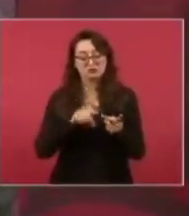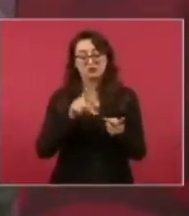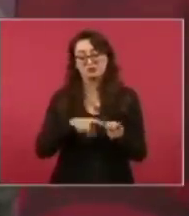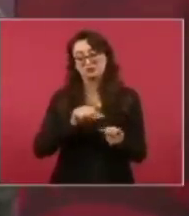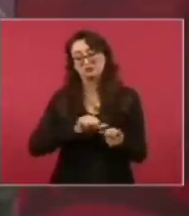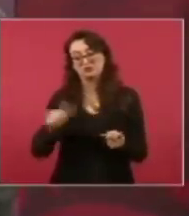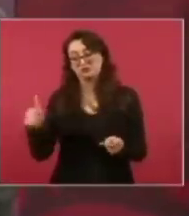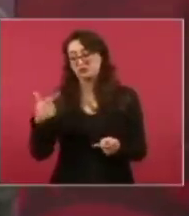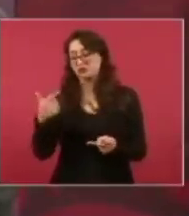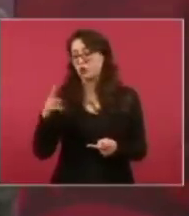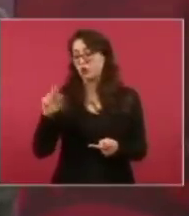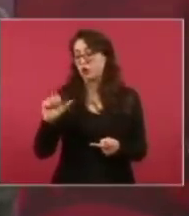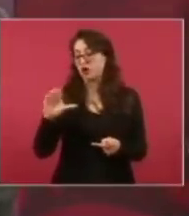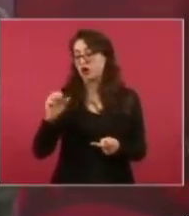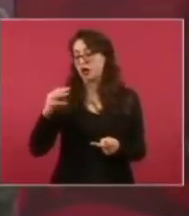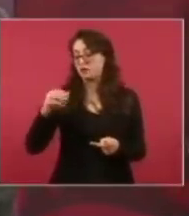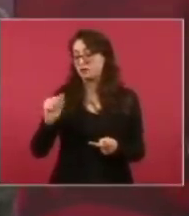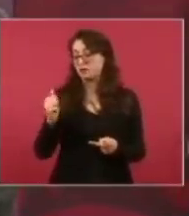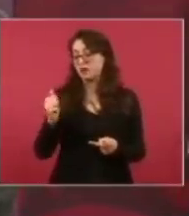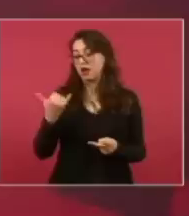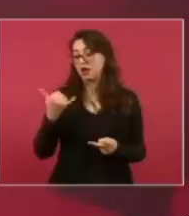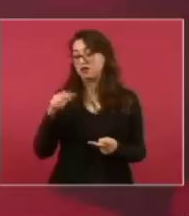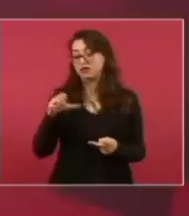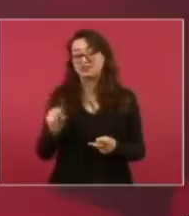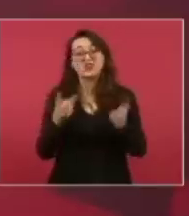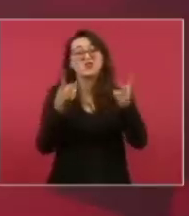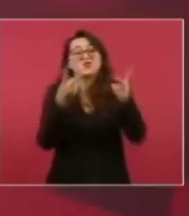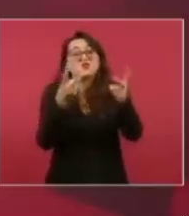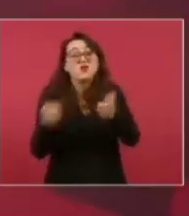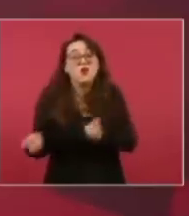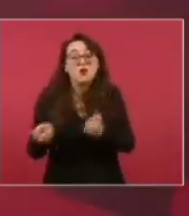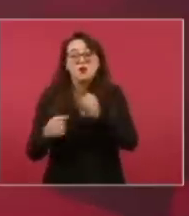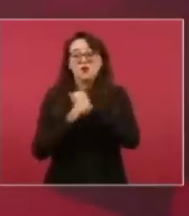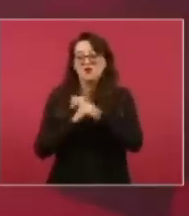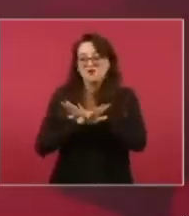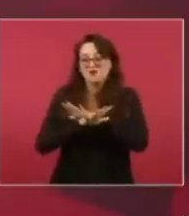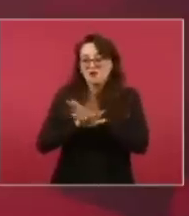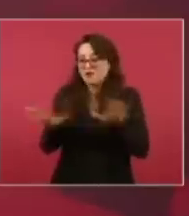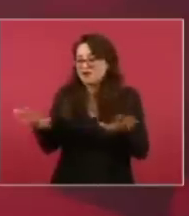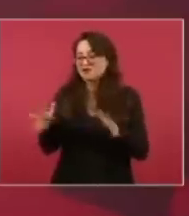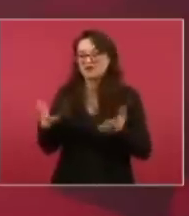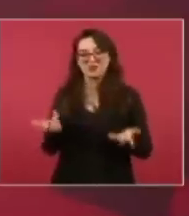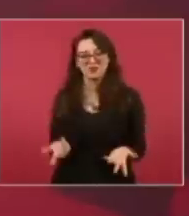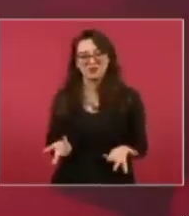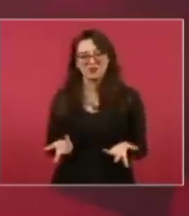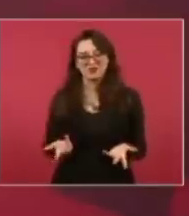plantean, eso fue un hackeo que se hizo